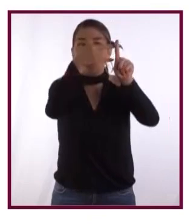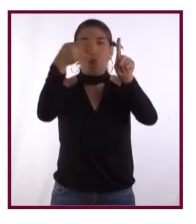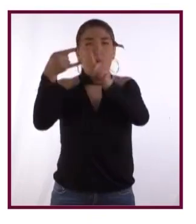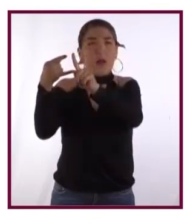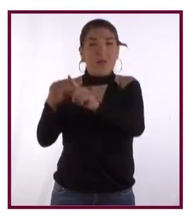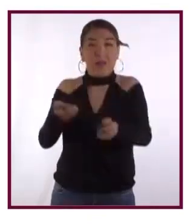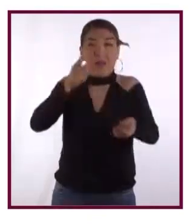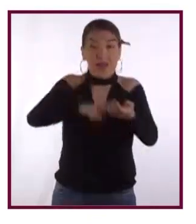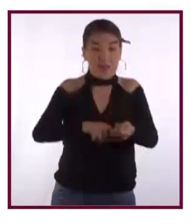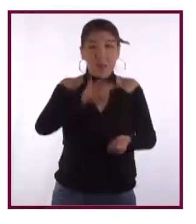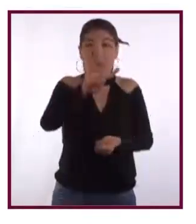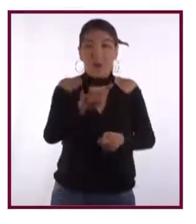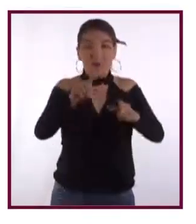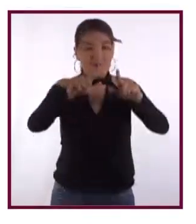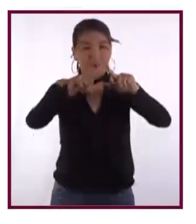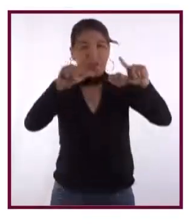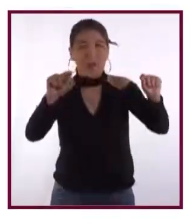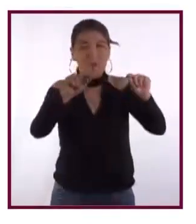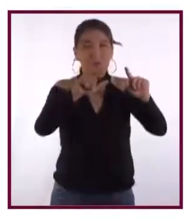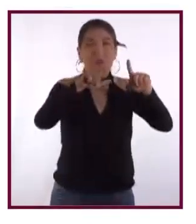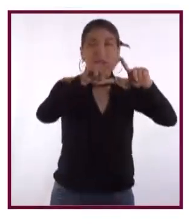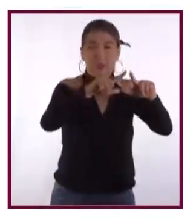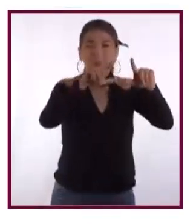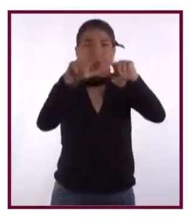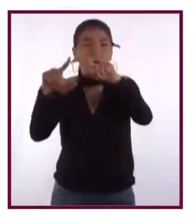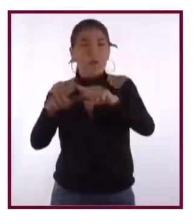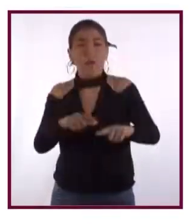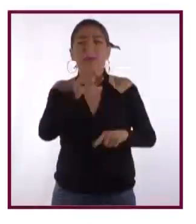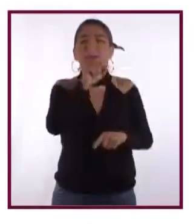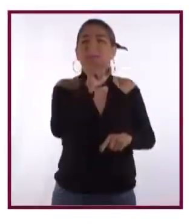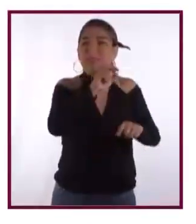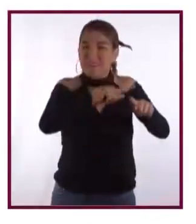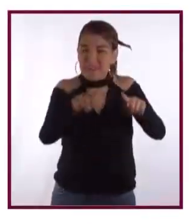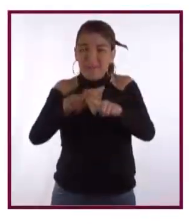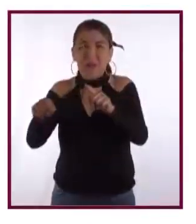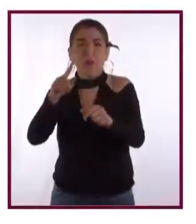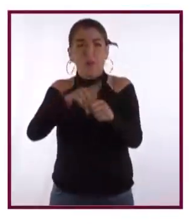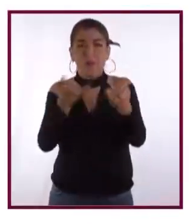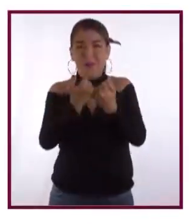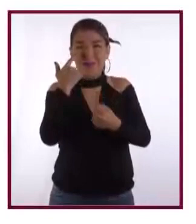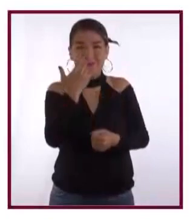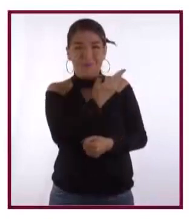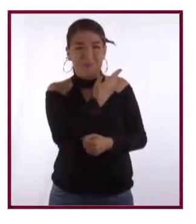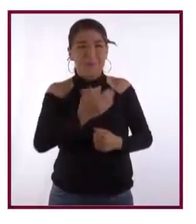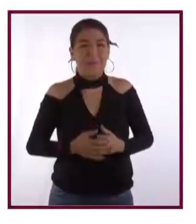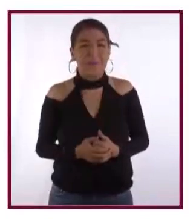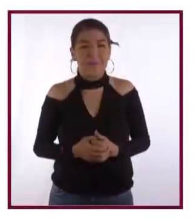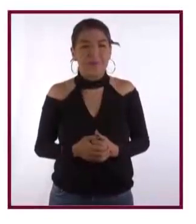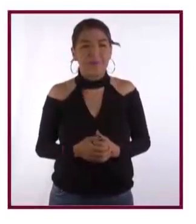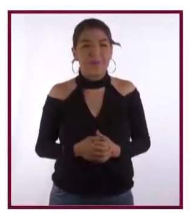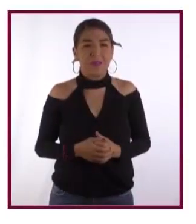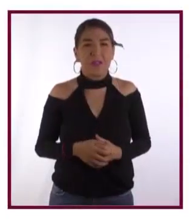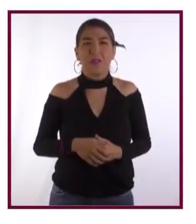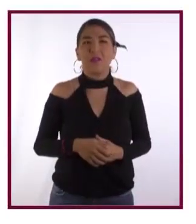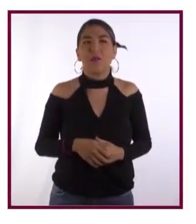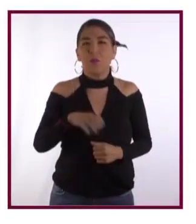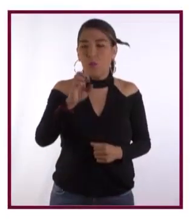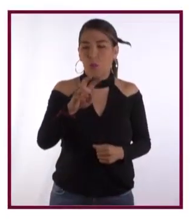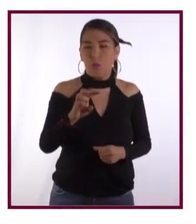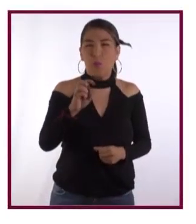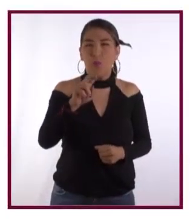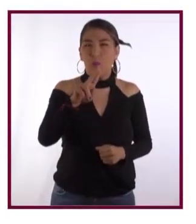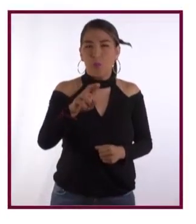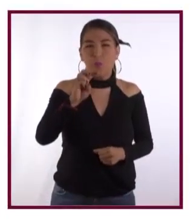usarse cuadrados de 4 triángulos en su interior de distintos colores. A esta propuesta se le conoce como azulejos de Wang